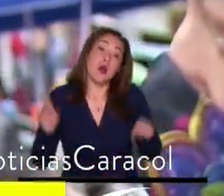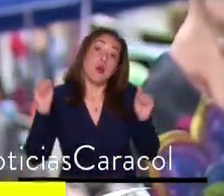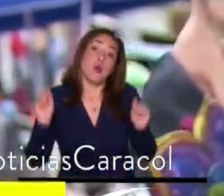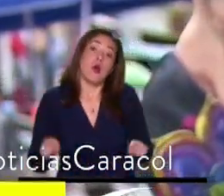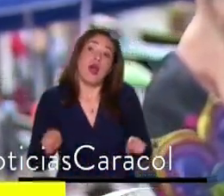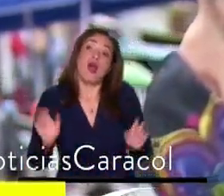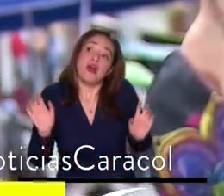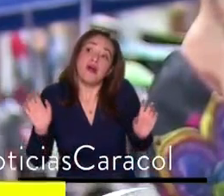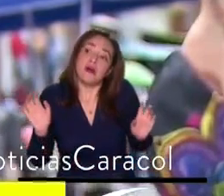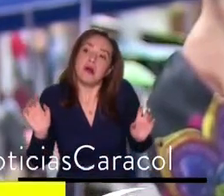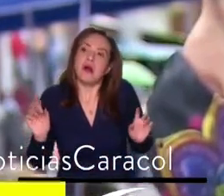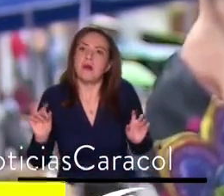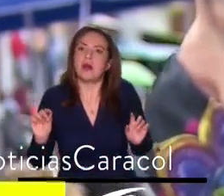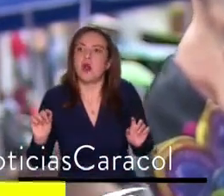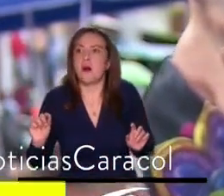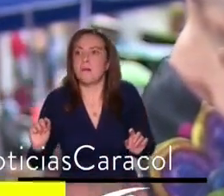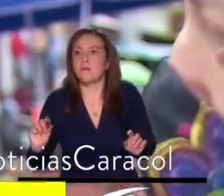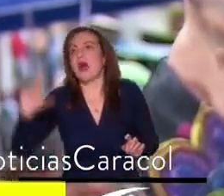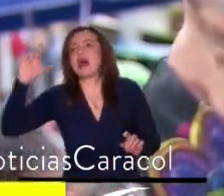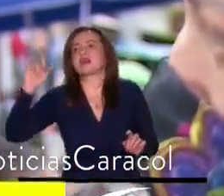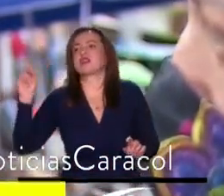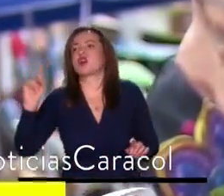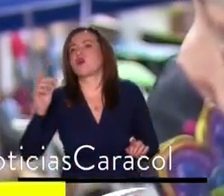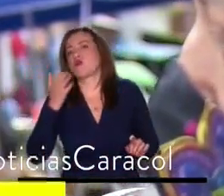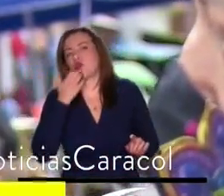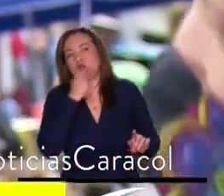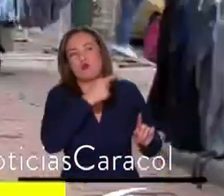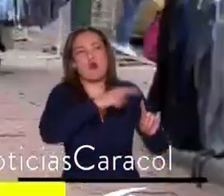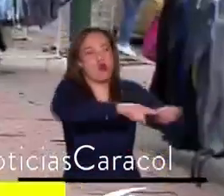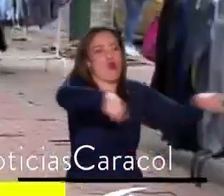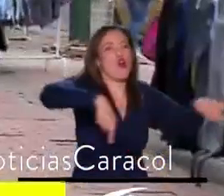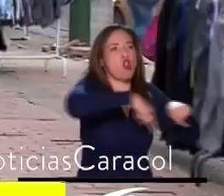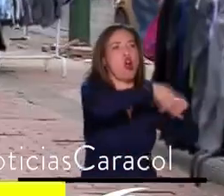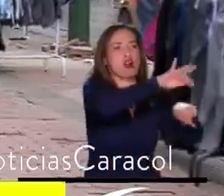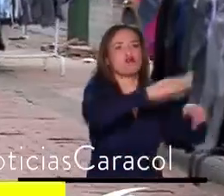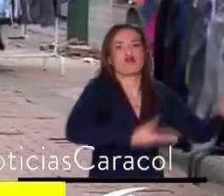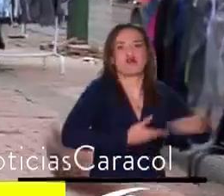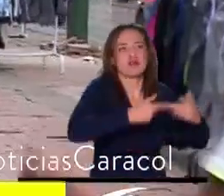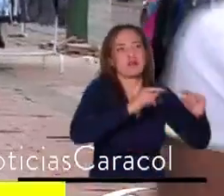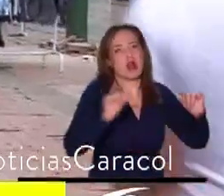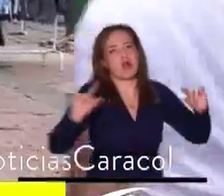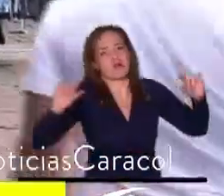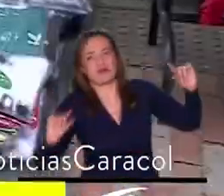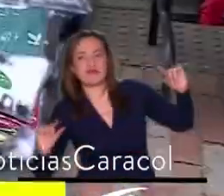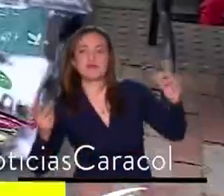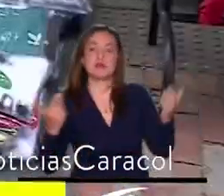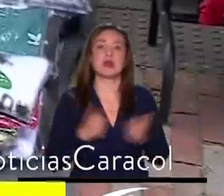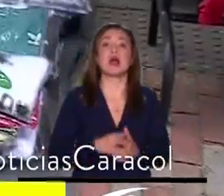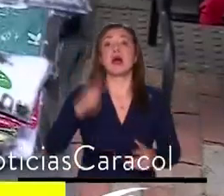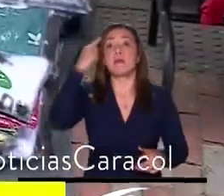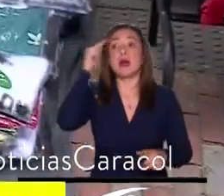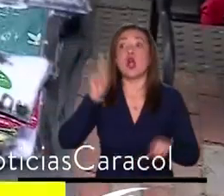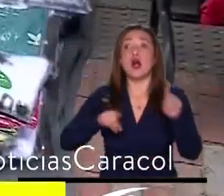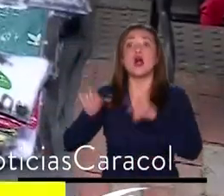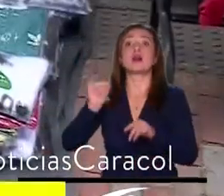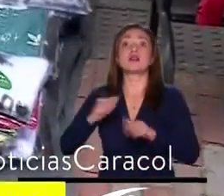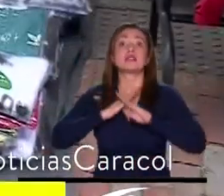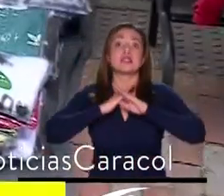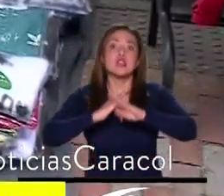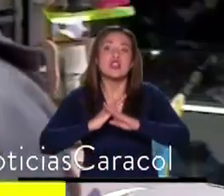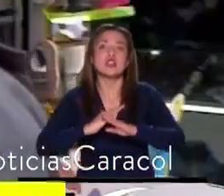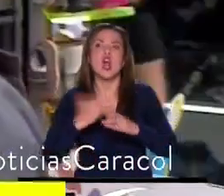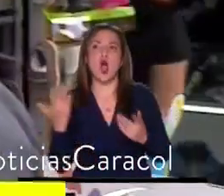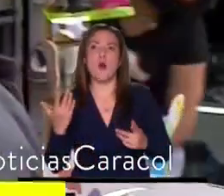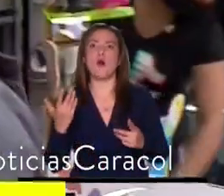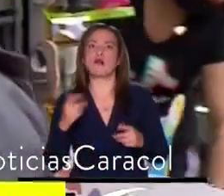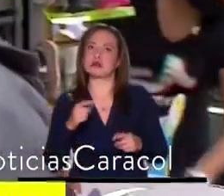incremento mayor a lo que cobran por un local. Sin embargo, creen que ese control de censo y pago sería difícil.